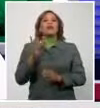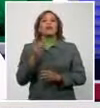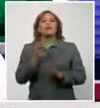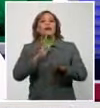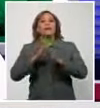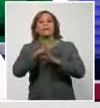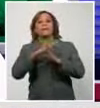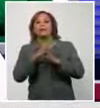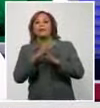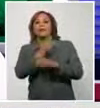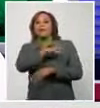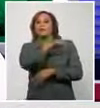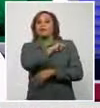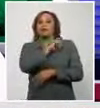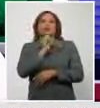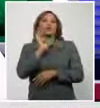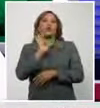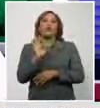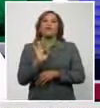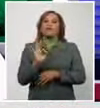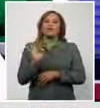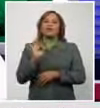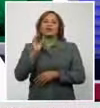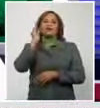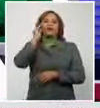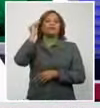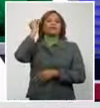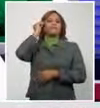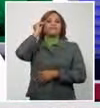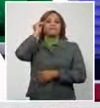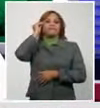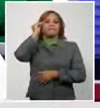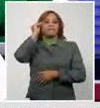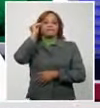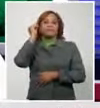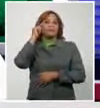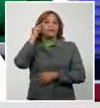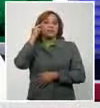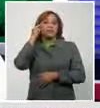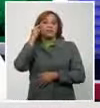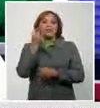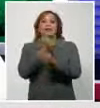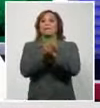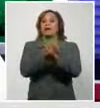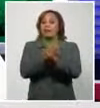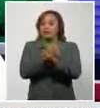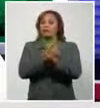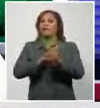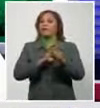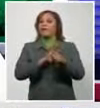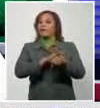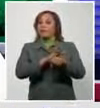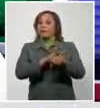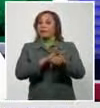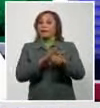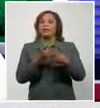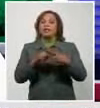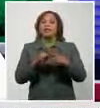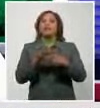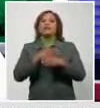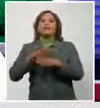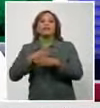todavía no ha interiorizado de los peligros que estamos teniendo y que tenemos. Y lo que